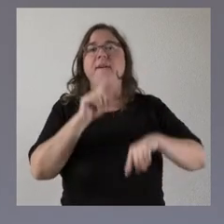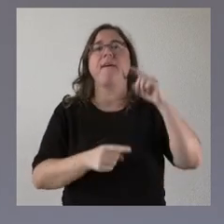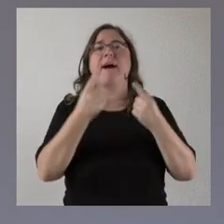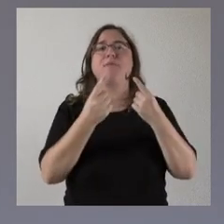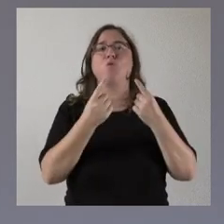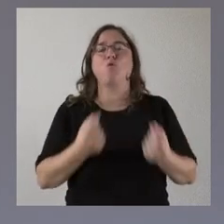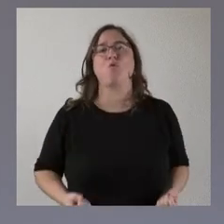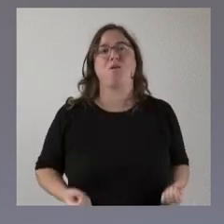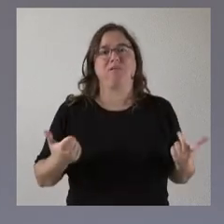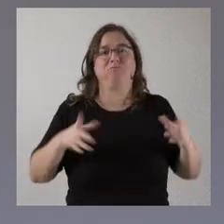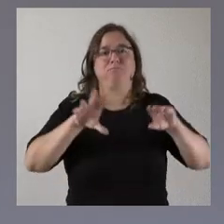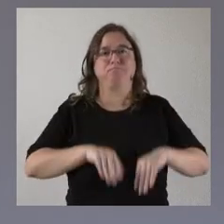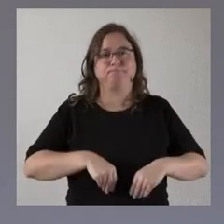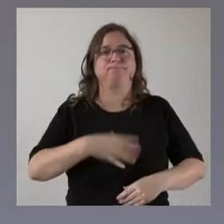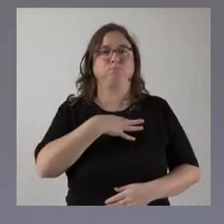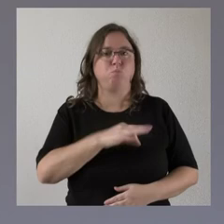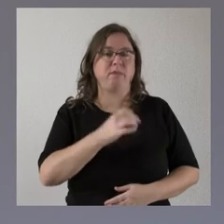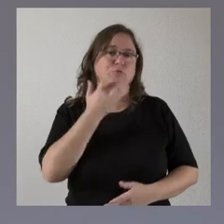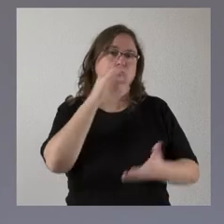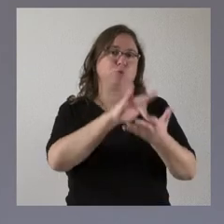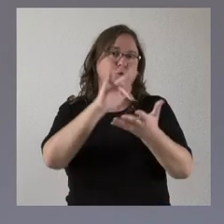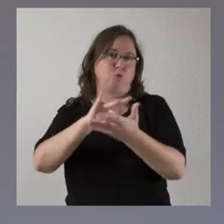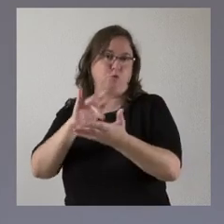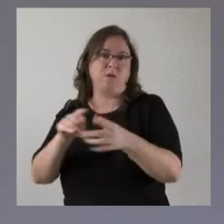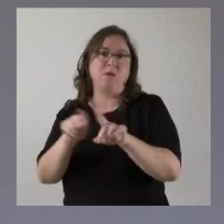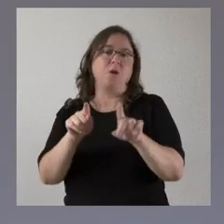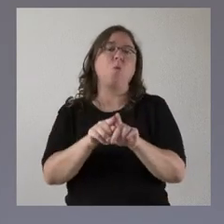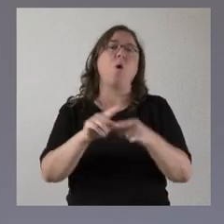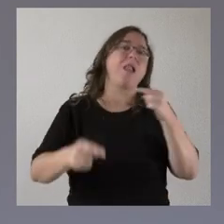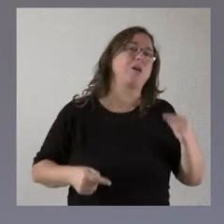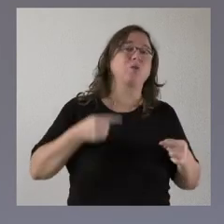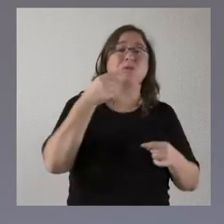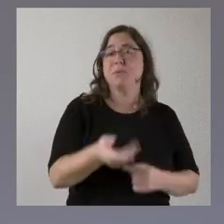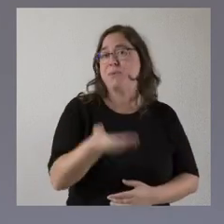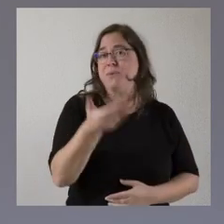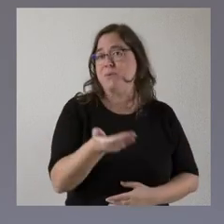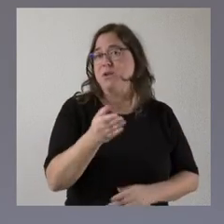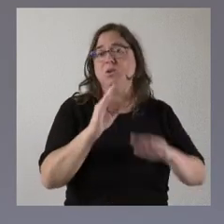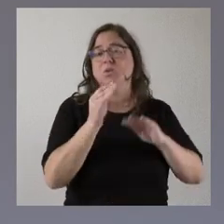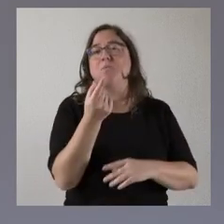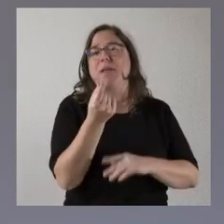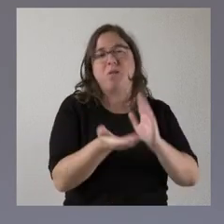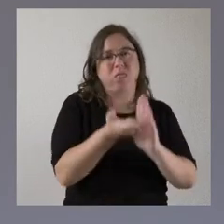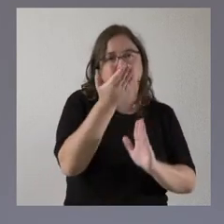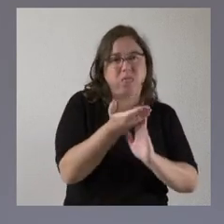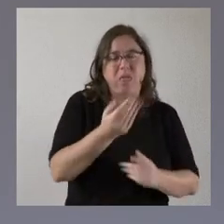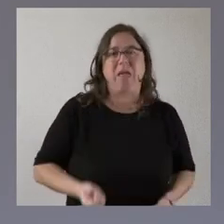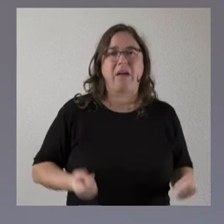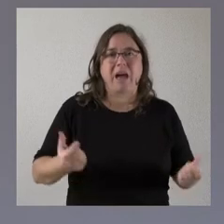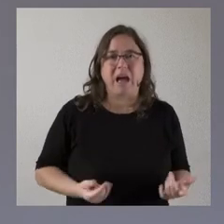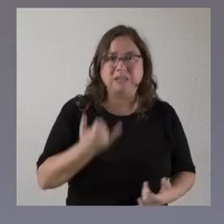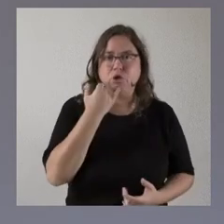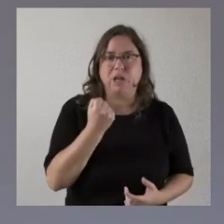costes que que se están produciendo como les decía como consecuencia principalmente de subidas de ipc gastos de energía